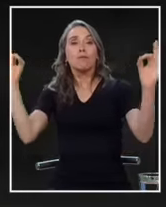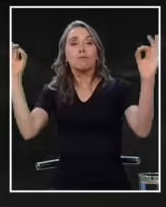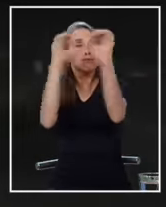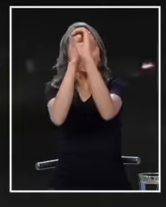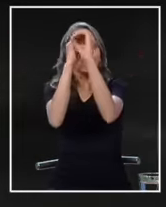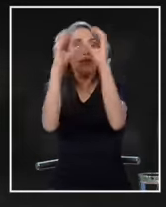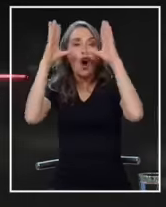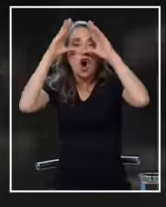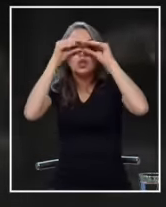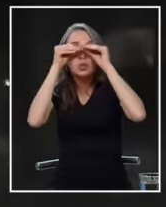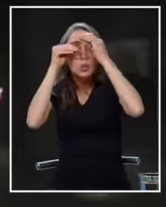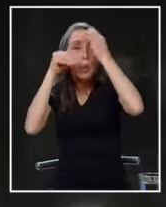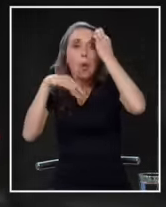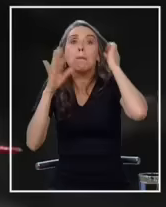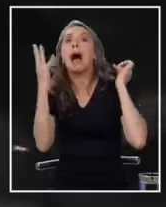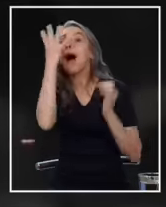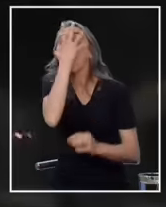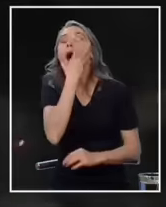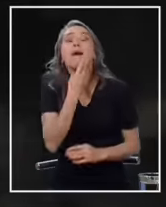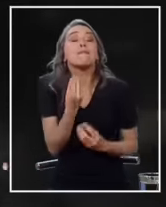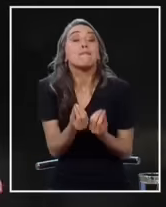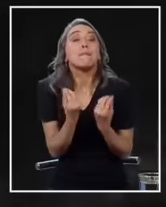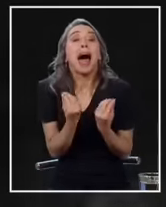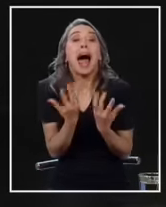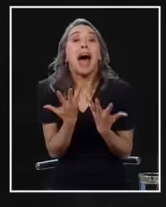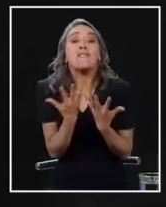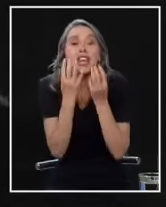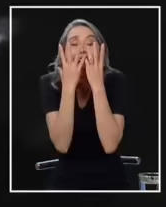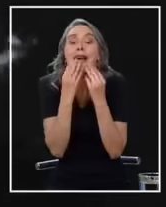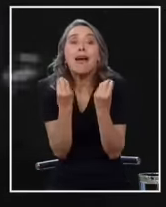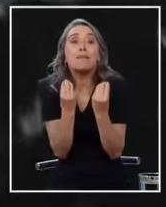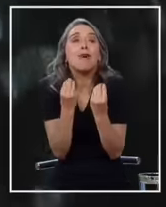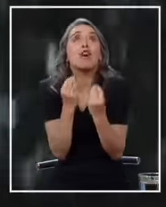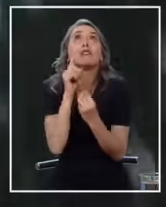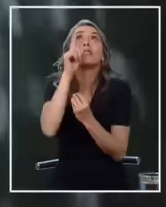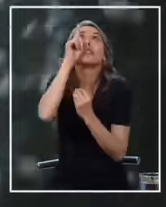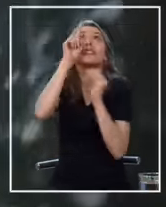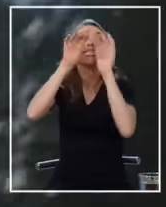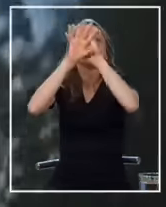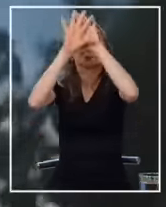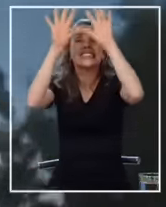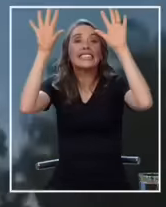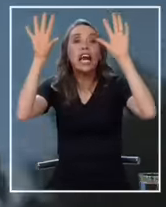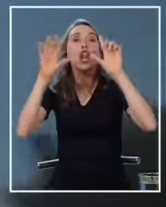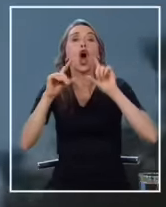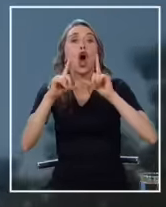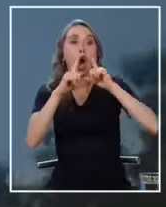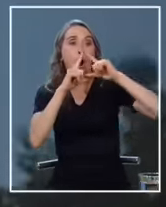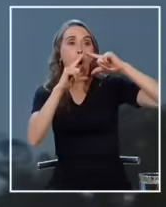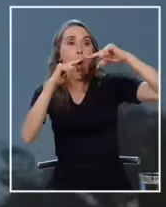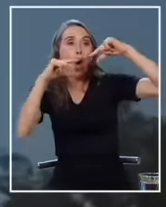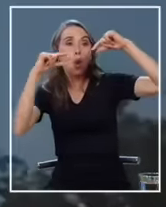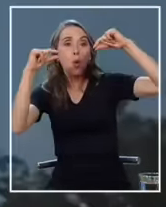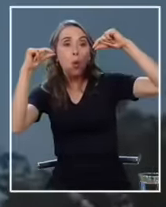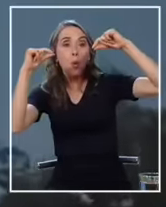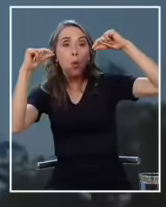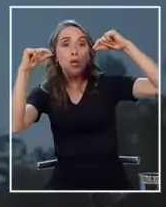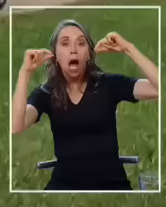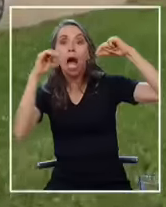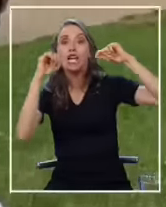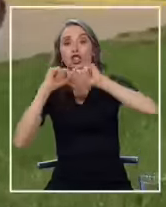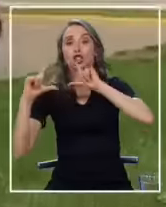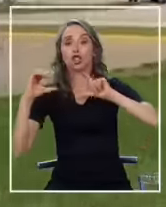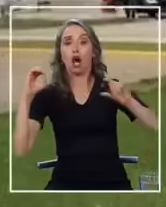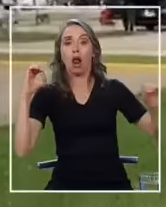está totalmente oscuro, pero lo más hermoso y maravilloso es lo que está pasando hacia arriba en el cielo, que la luna está totalmente tapando al